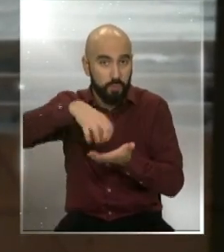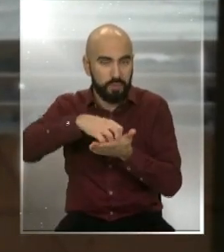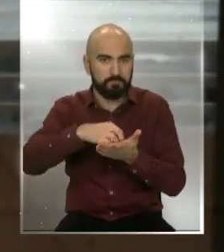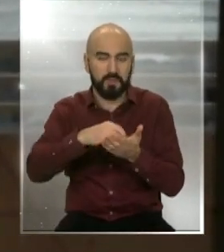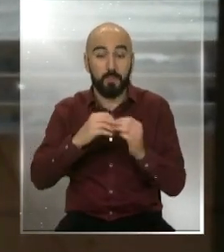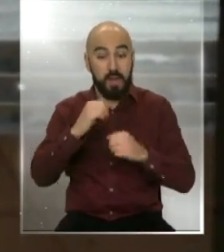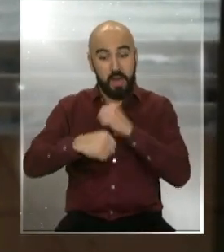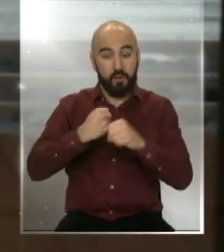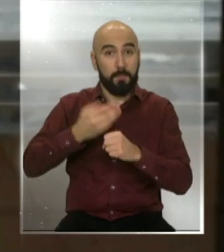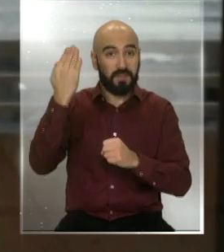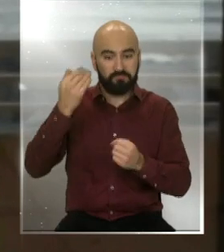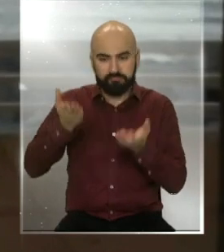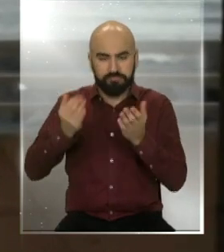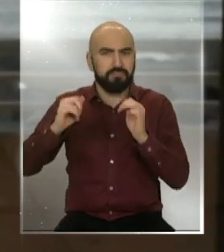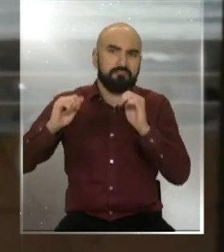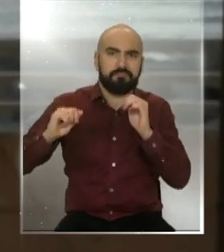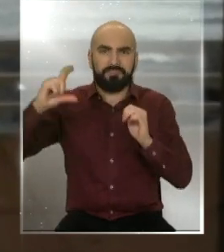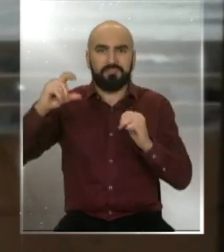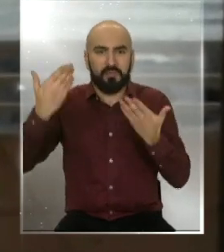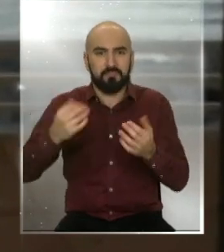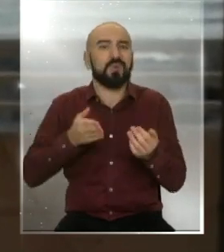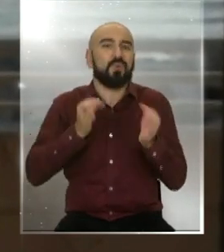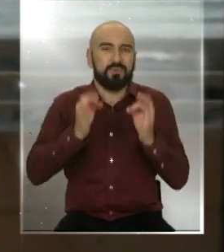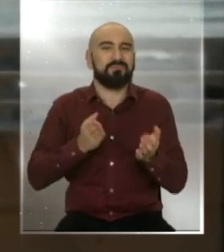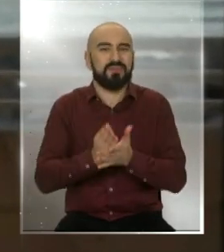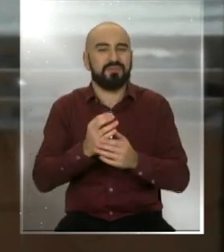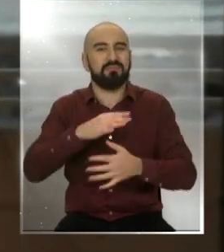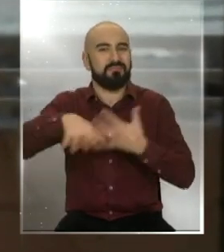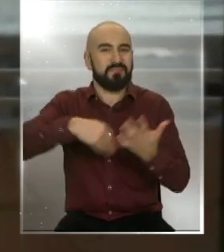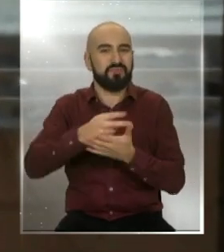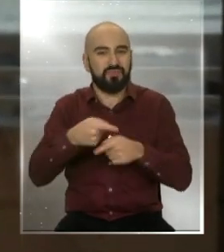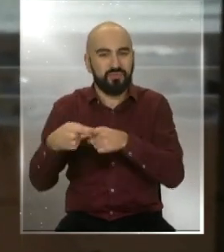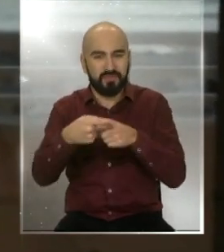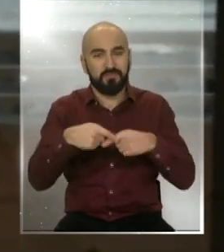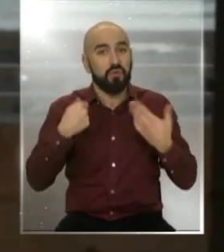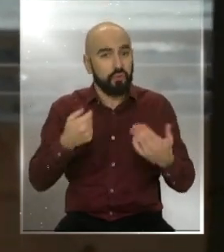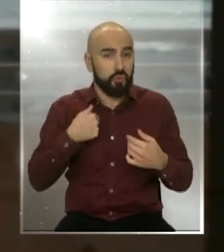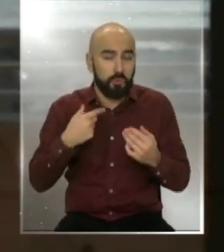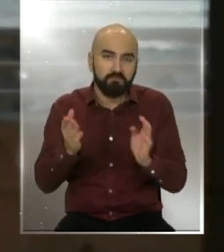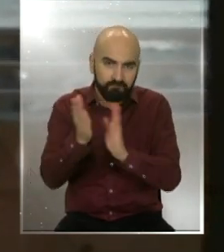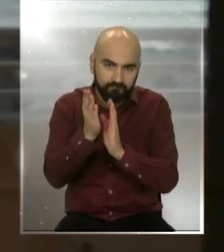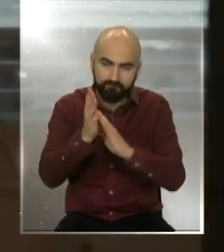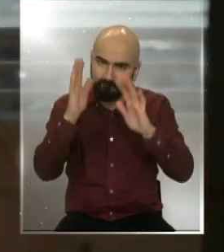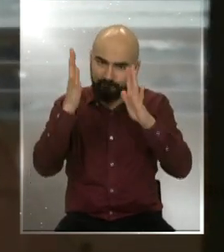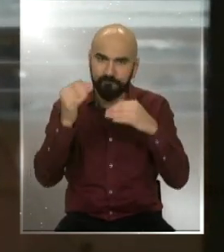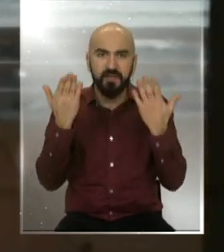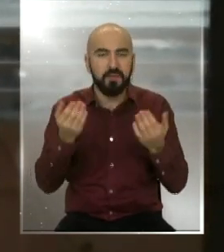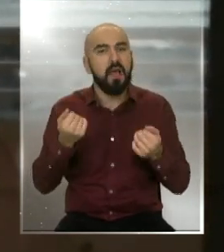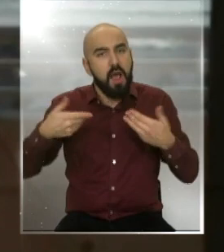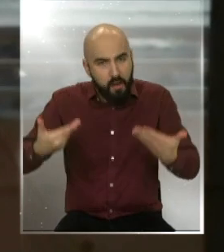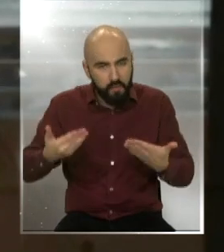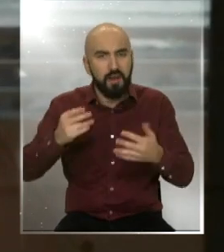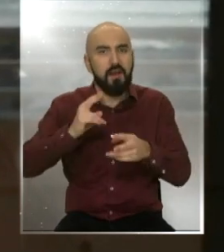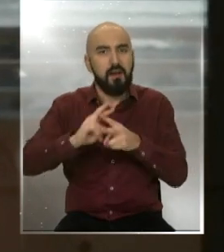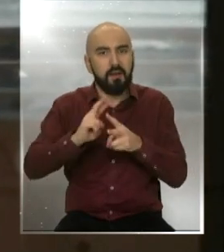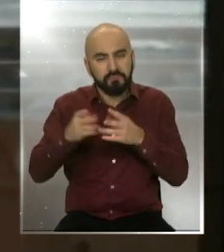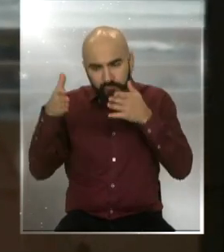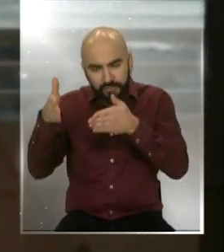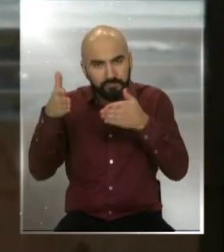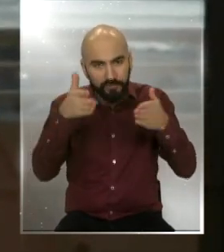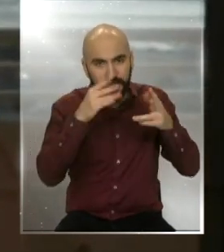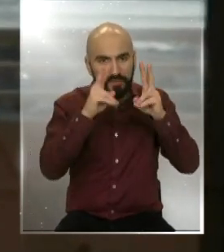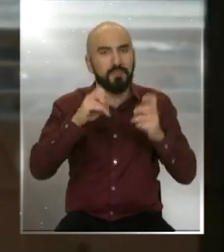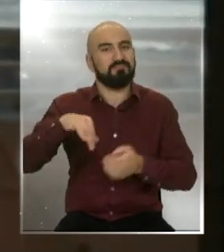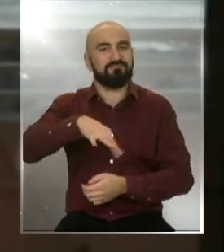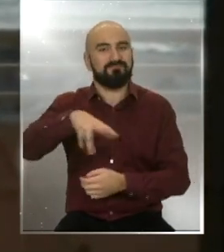tiene relación también de conocer el estallido social. Por eso yo celebro esta iniciativa de cómo se están revisando hoy día los focos delictuales. Es